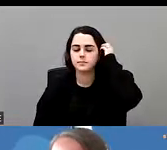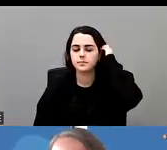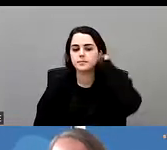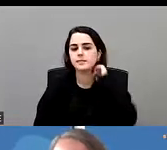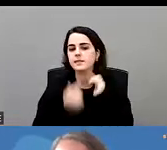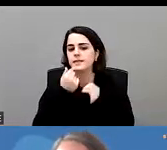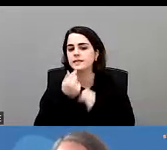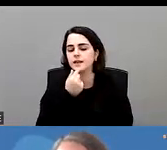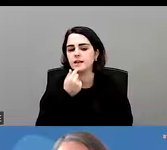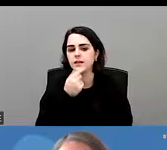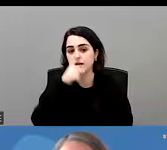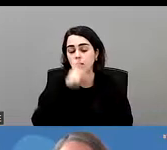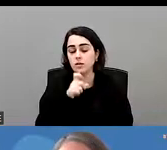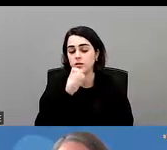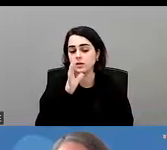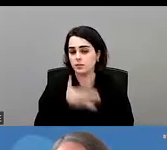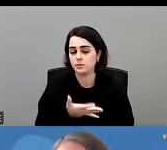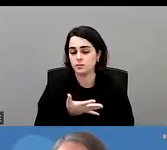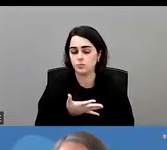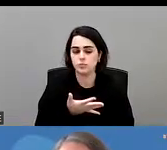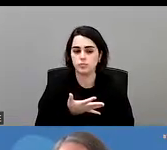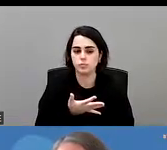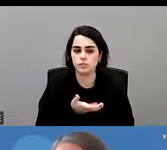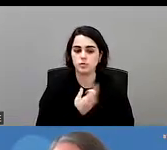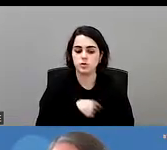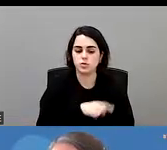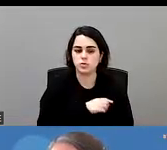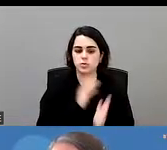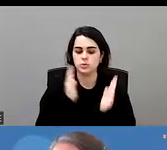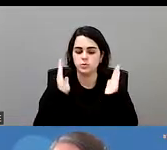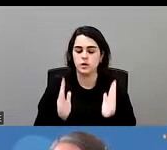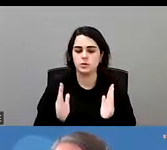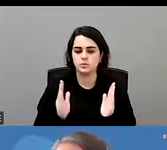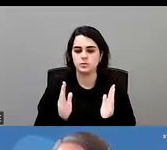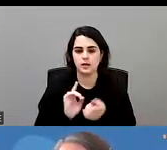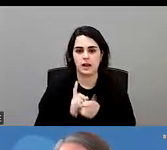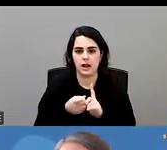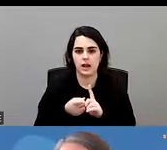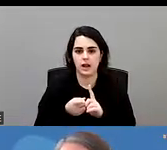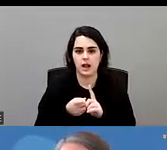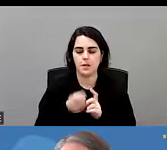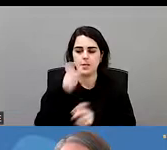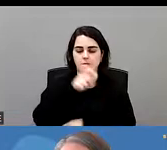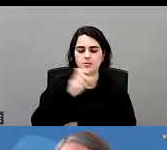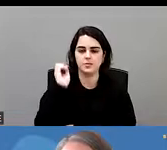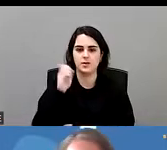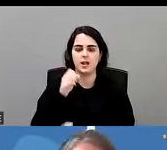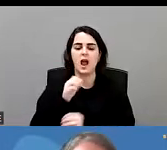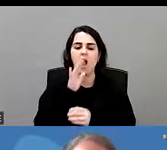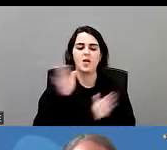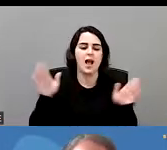deciros que recordaros, ahora que estamos aquí en este punto, en este momento, cambiando de ponente, y ahora os presento a